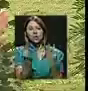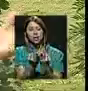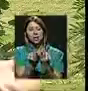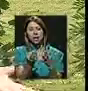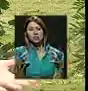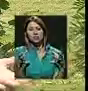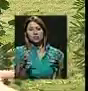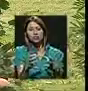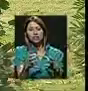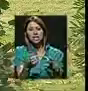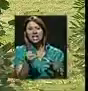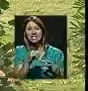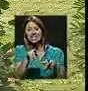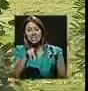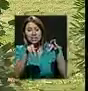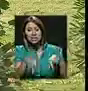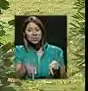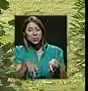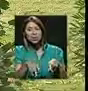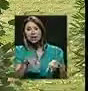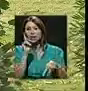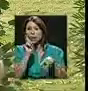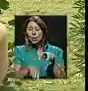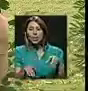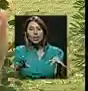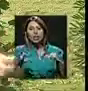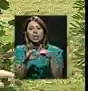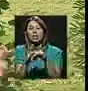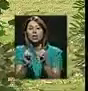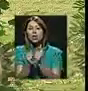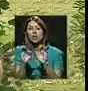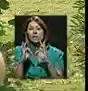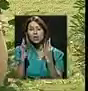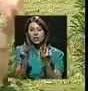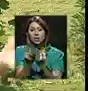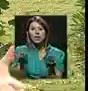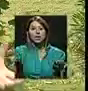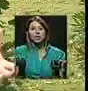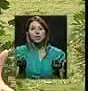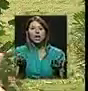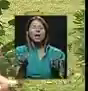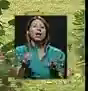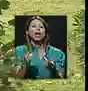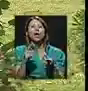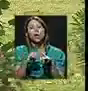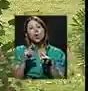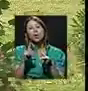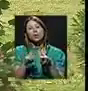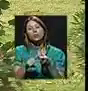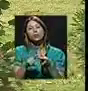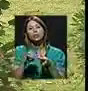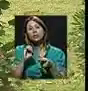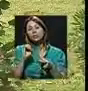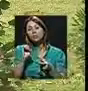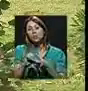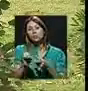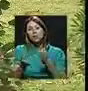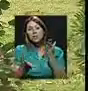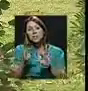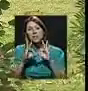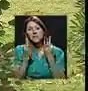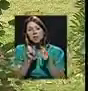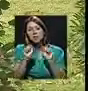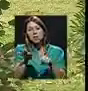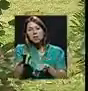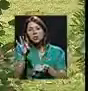no fuera el caso de que la familia pudiera contar con una persona que realice esta función, se puede sí buscar